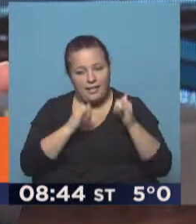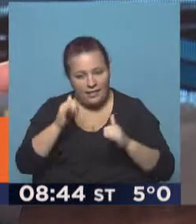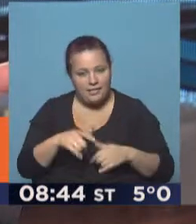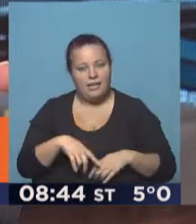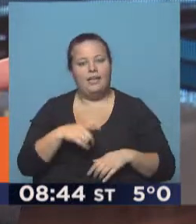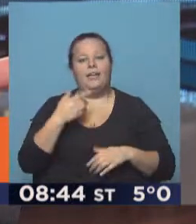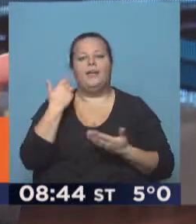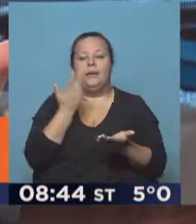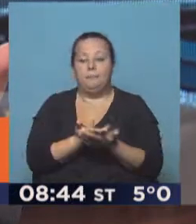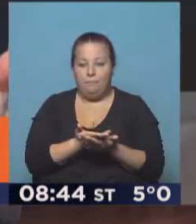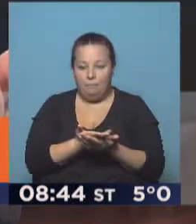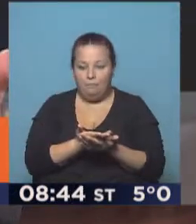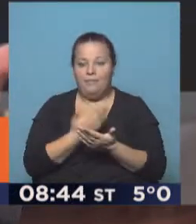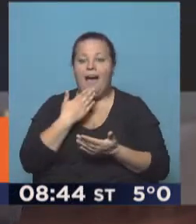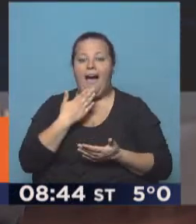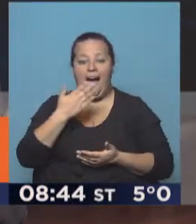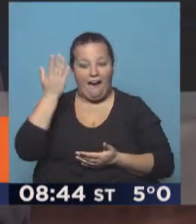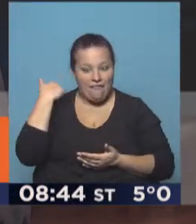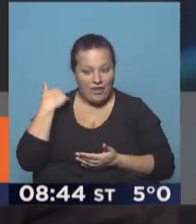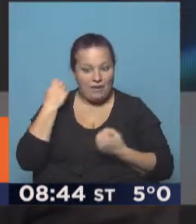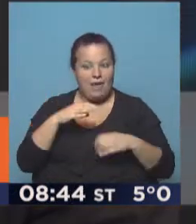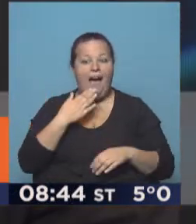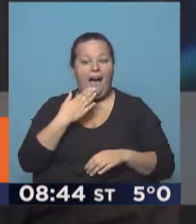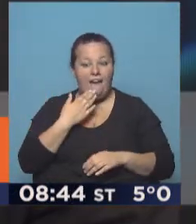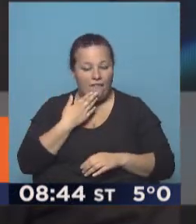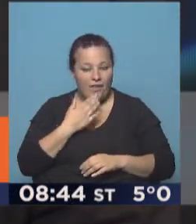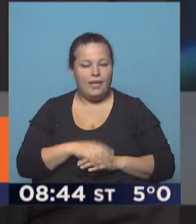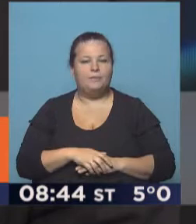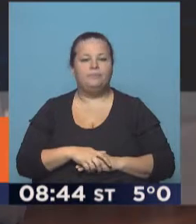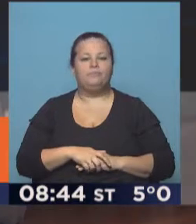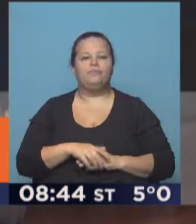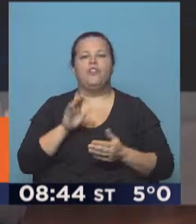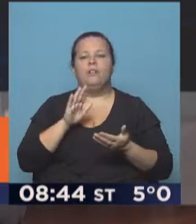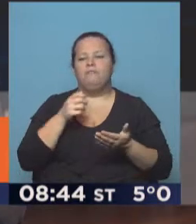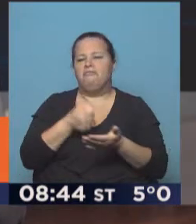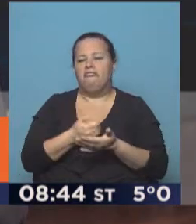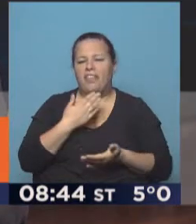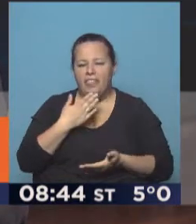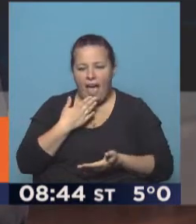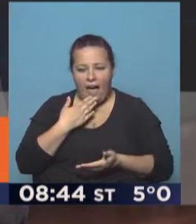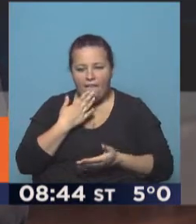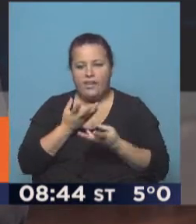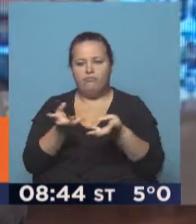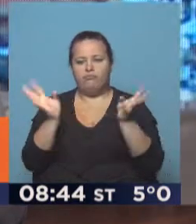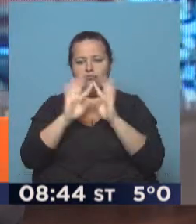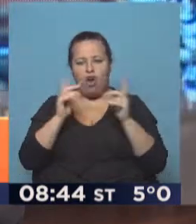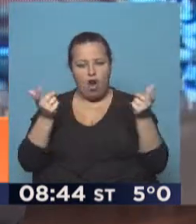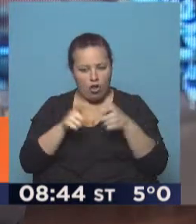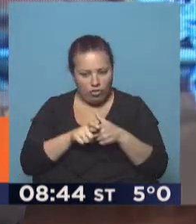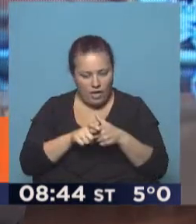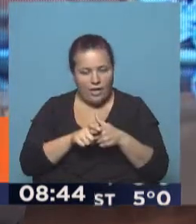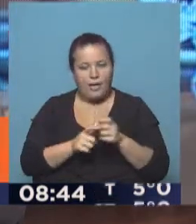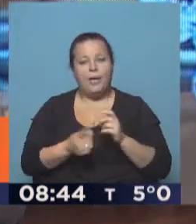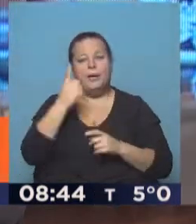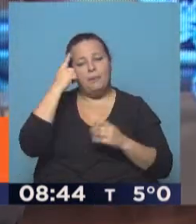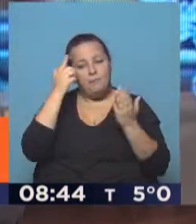se presentó el pedido en abril, a principios de abril. Sobre fin de abril tuvo un plenario el Consejo y en un